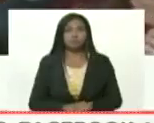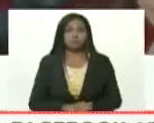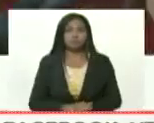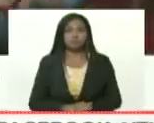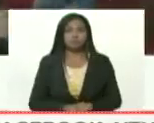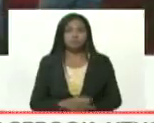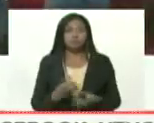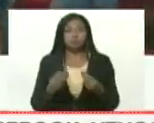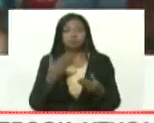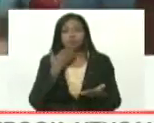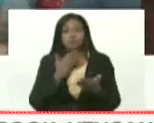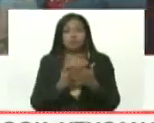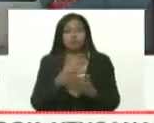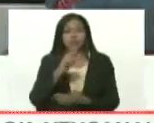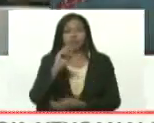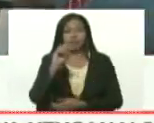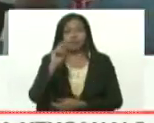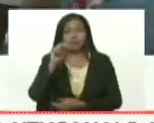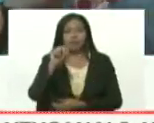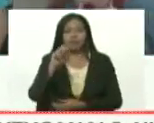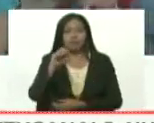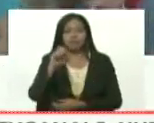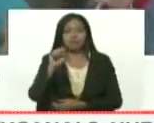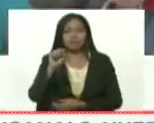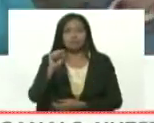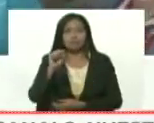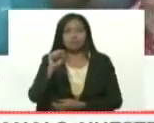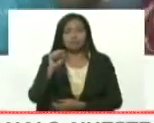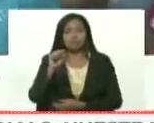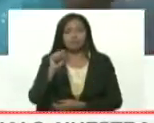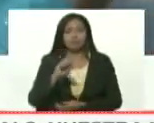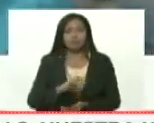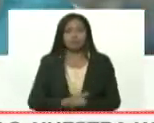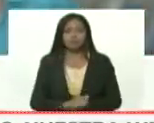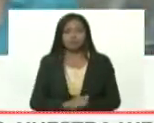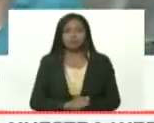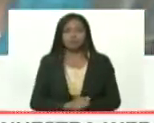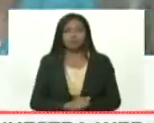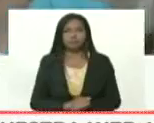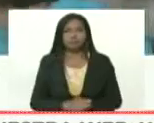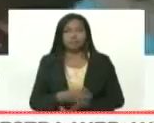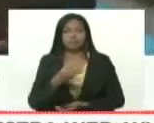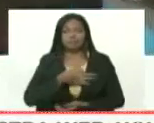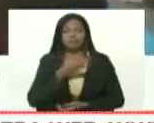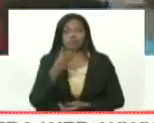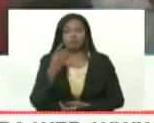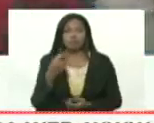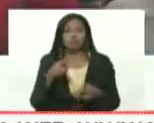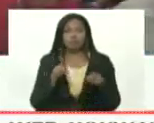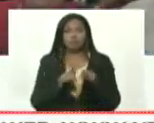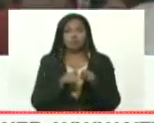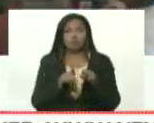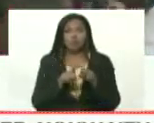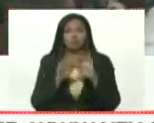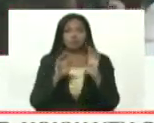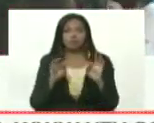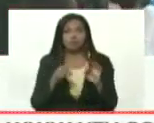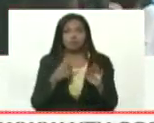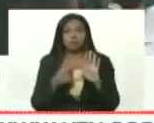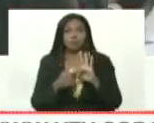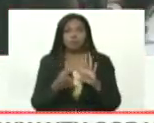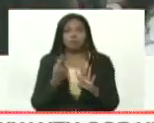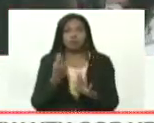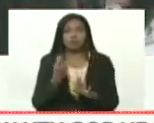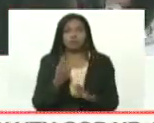Muchas gracias, Rancés Cornieles. Señor. Números virtuales. La pieza que faltaba.